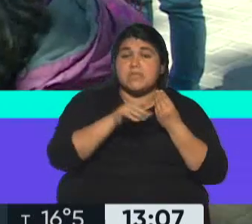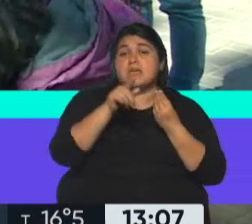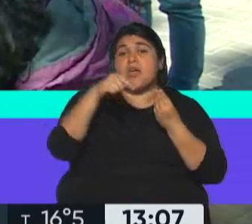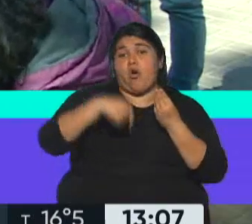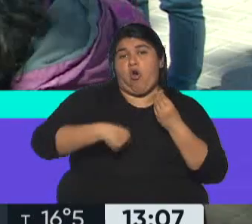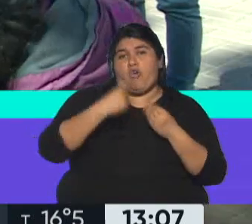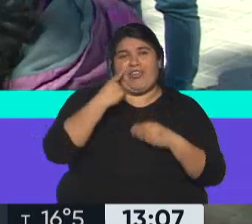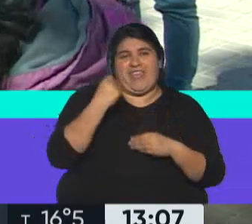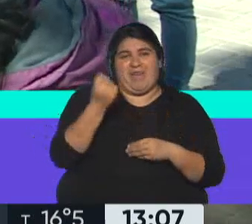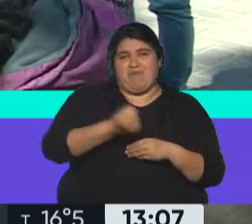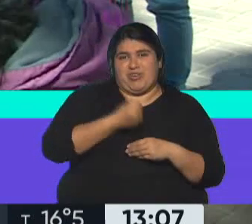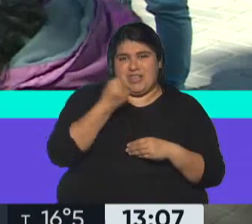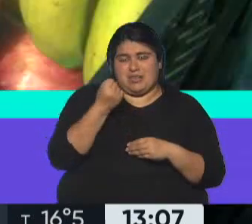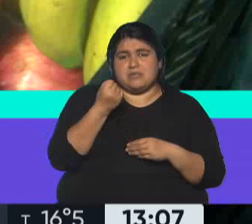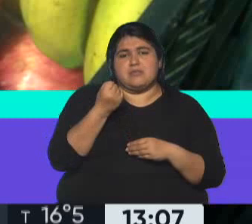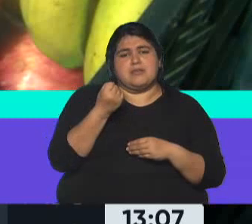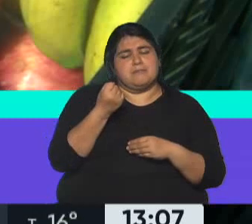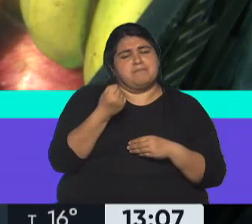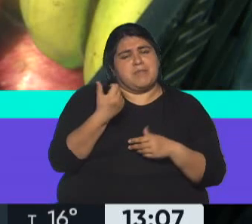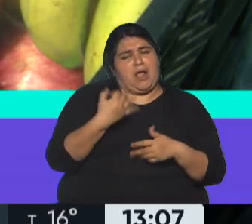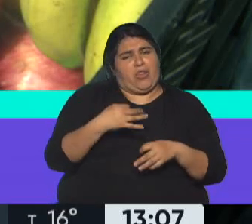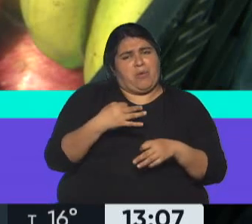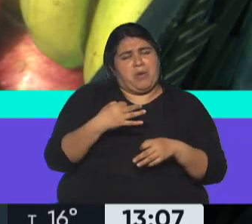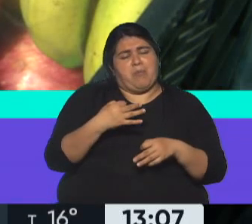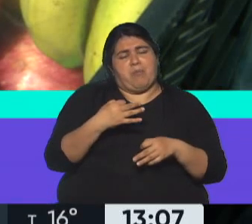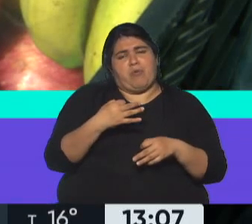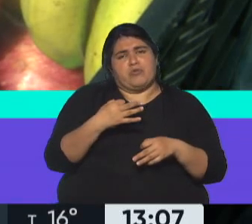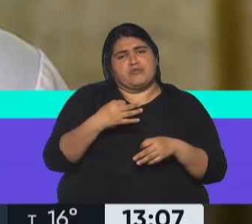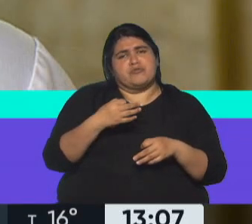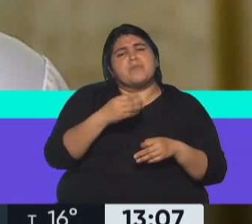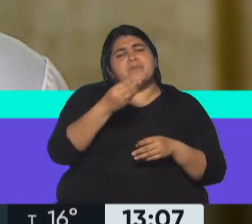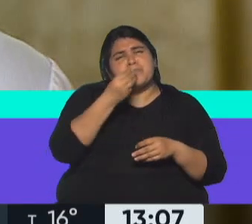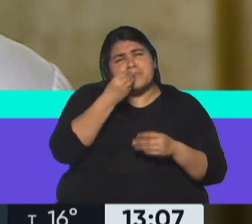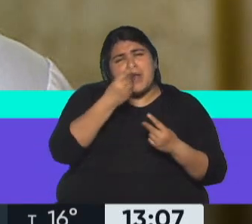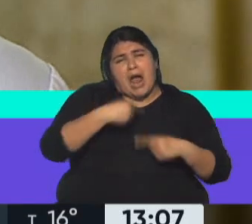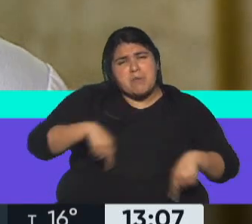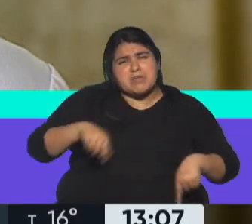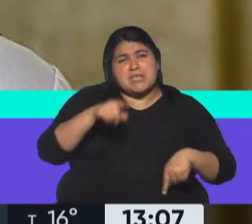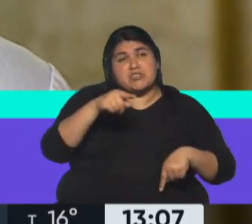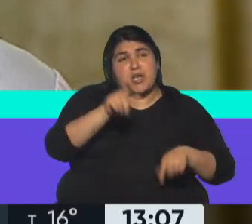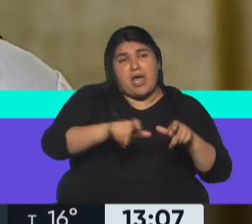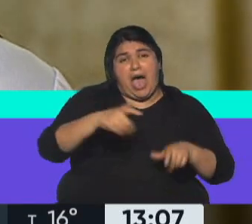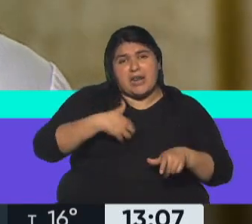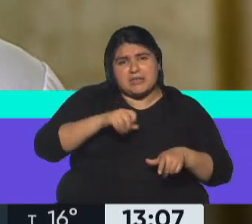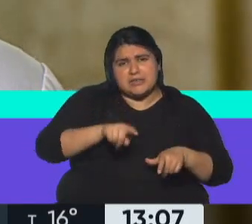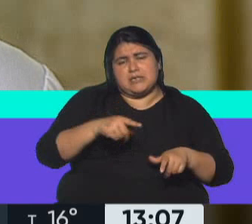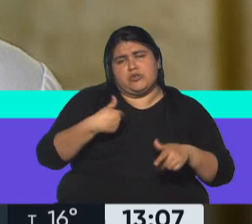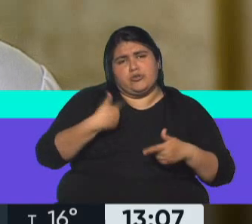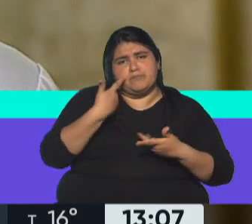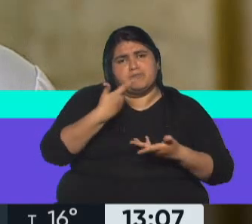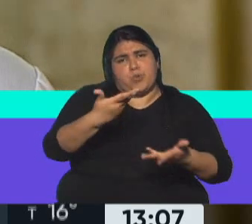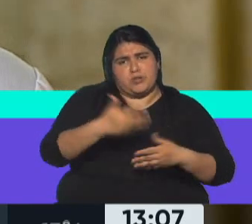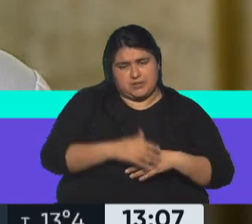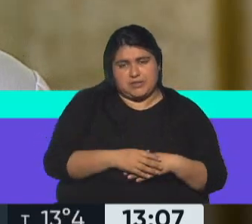importante nos parece que tenemos que hablar un poquito de la alimentación de los argentinos entonces por ejemplo conocer esta estadística que dice